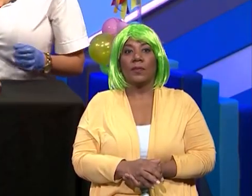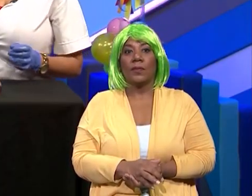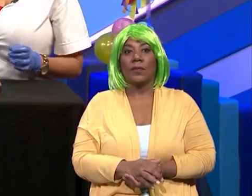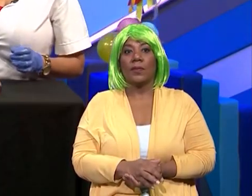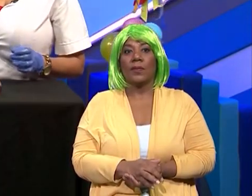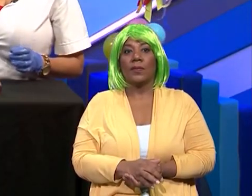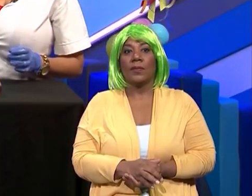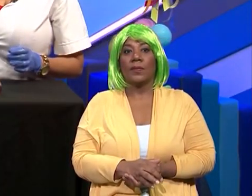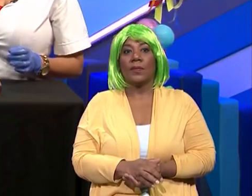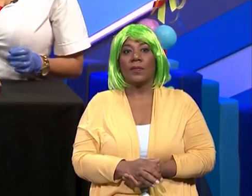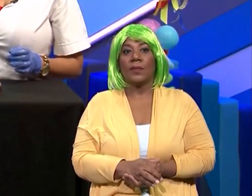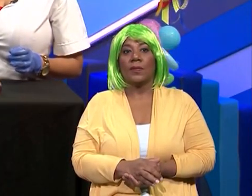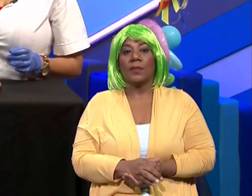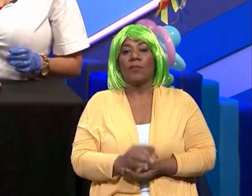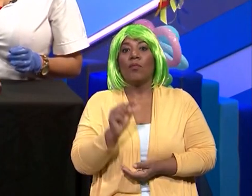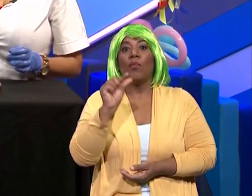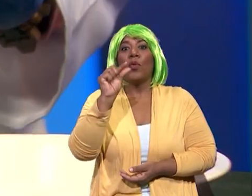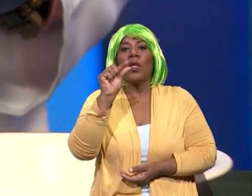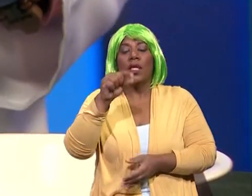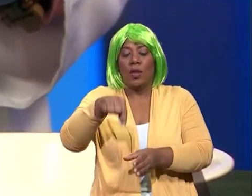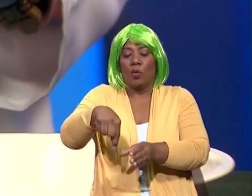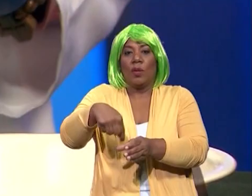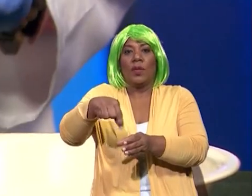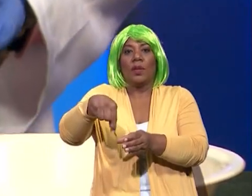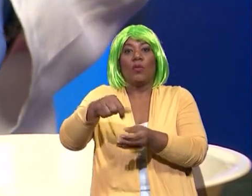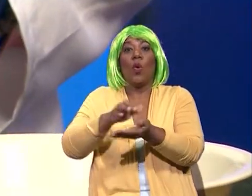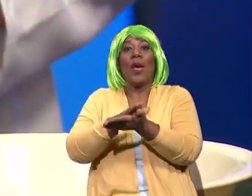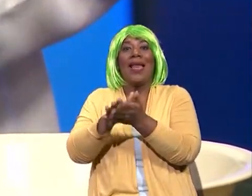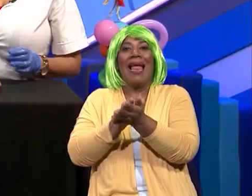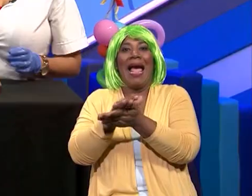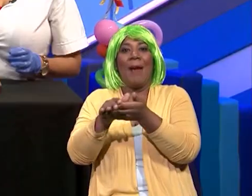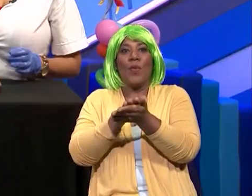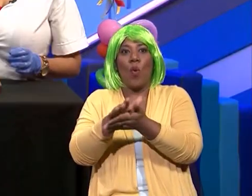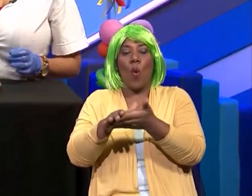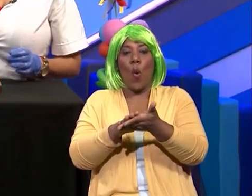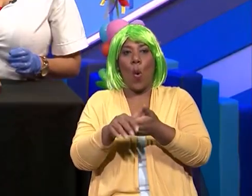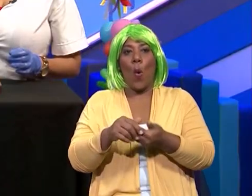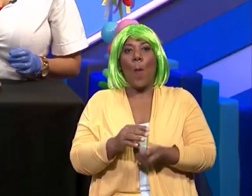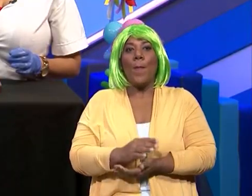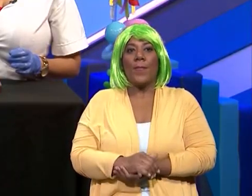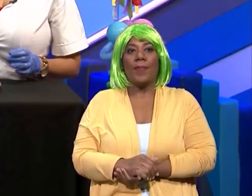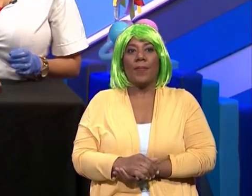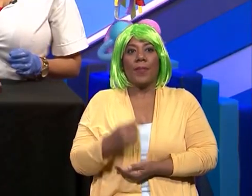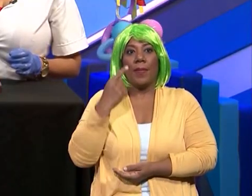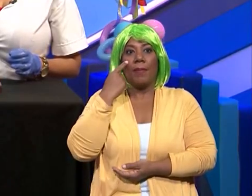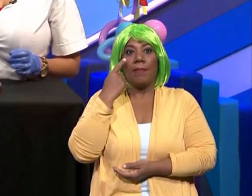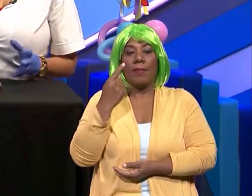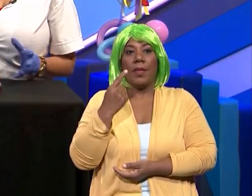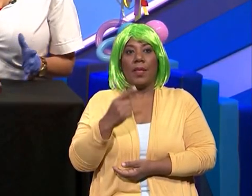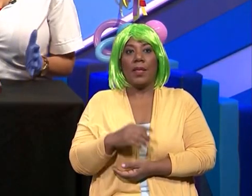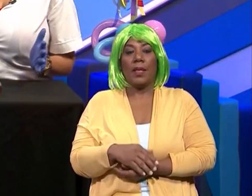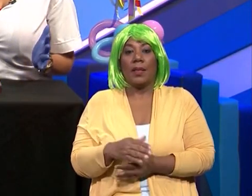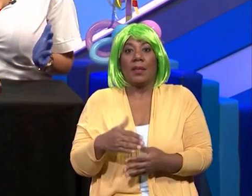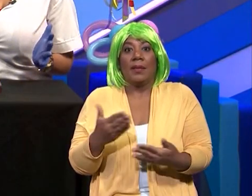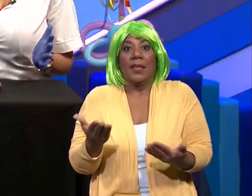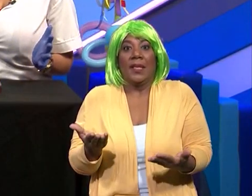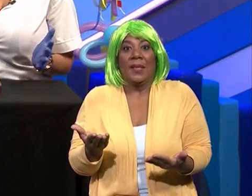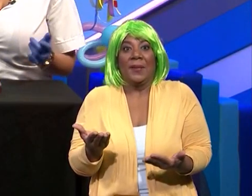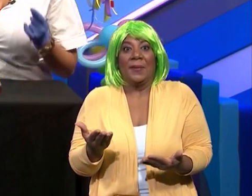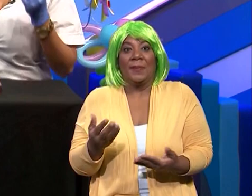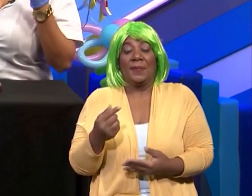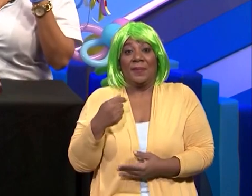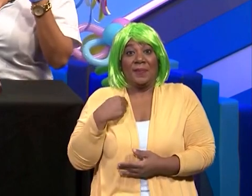turno. A ver, lo untamos. Listo. Y vamos entonces a observar qué sucede, porque recuerden que